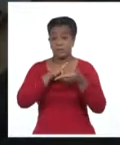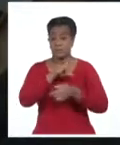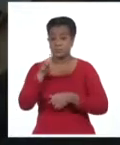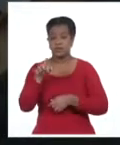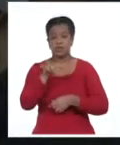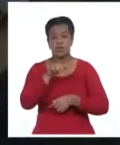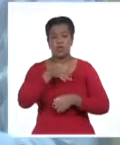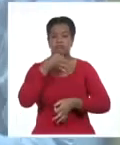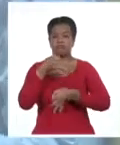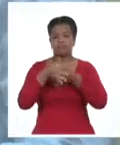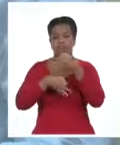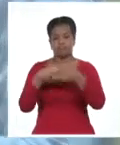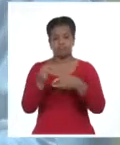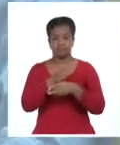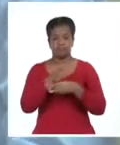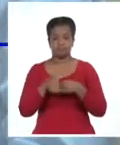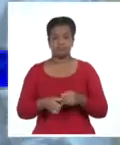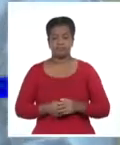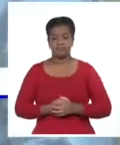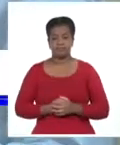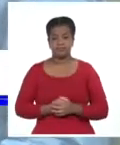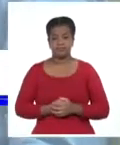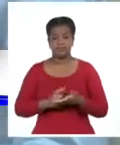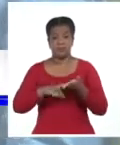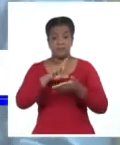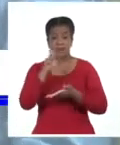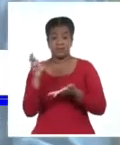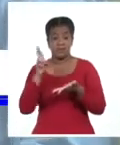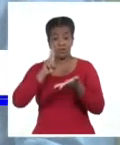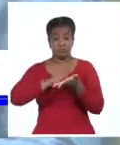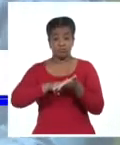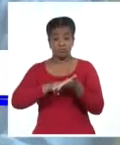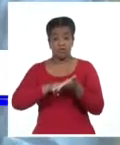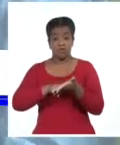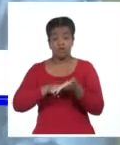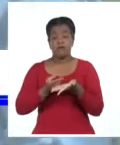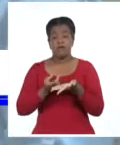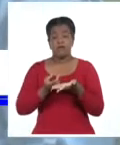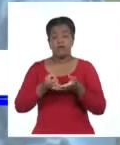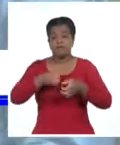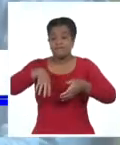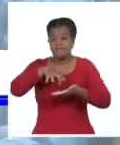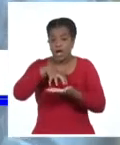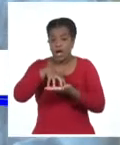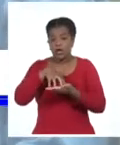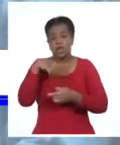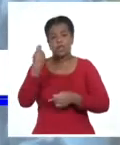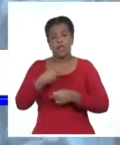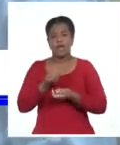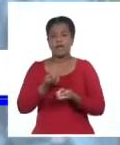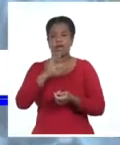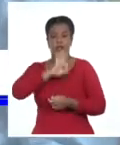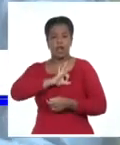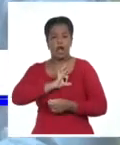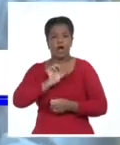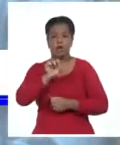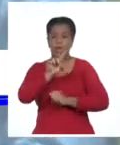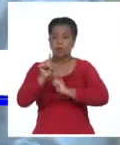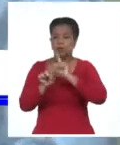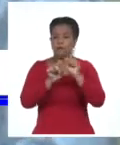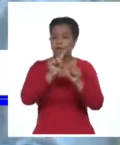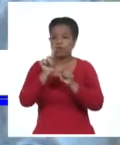se centraron los análisis. Que el militante pertenece a un barrio, tiene que acercarse más al presidente del Consejo Popular, al delegado,